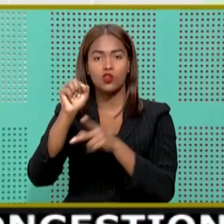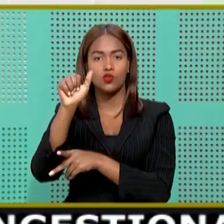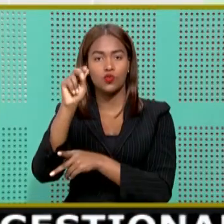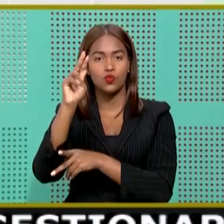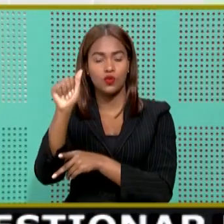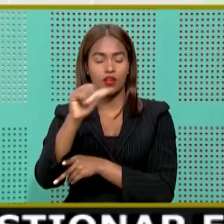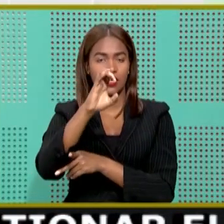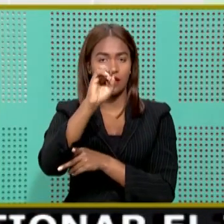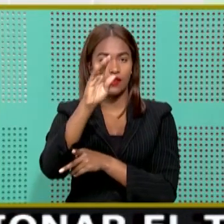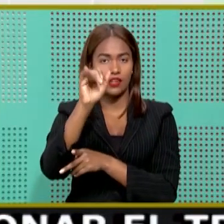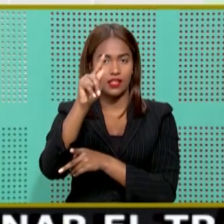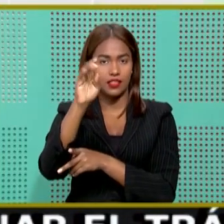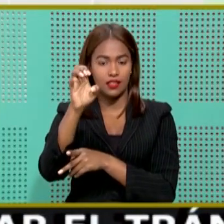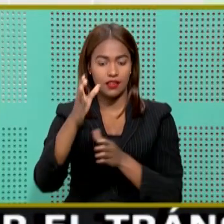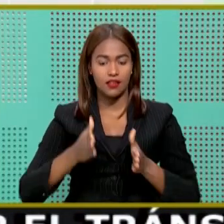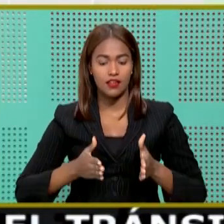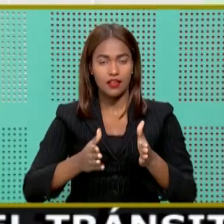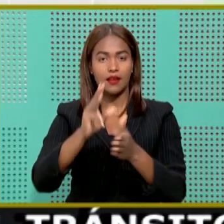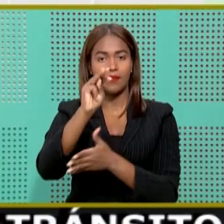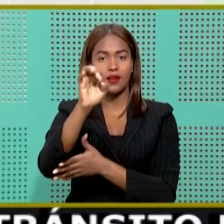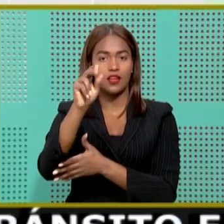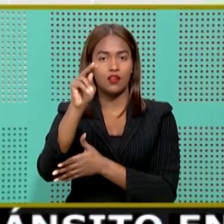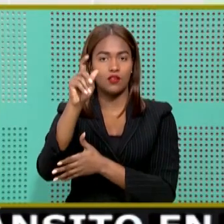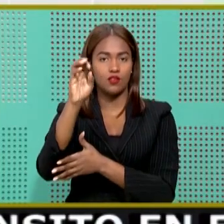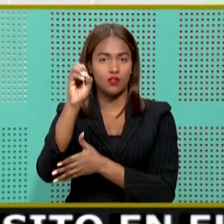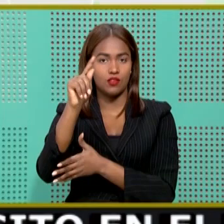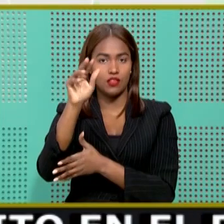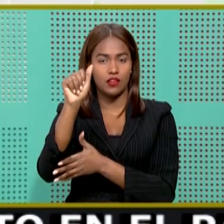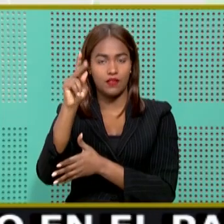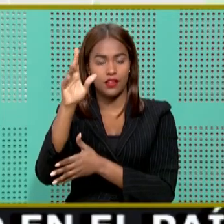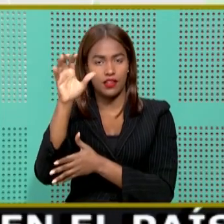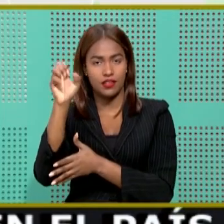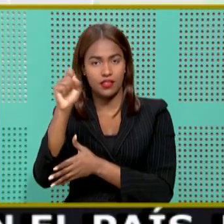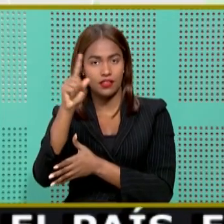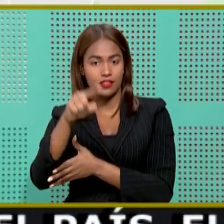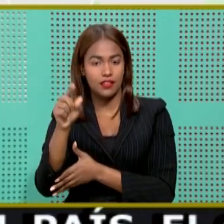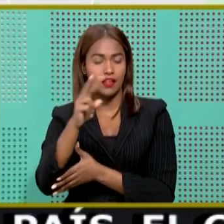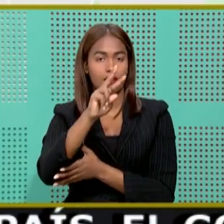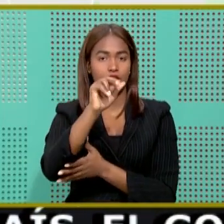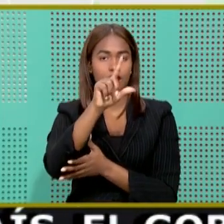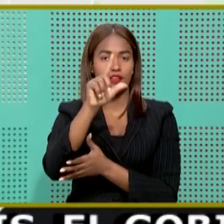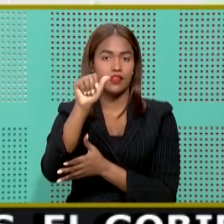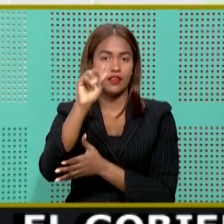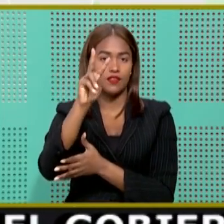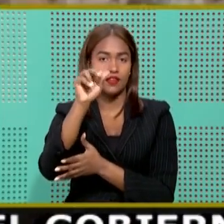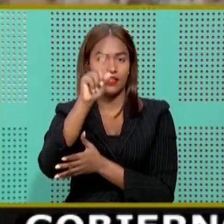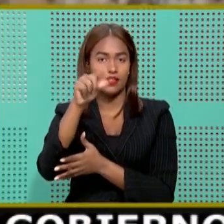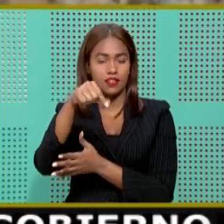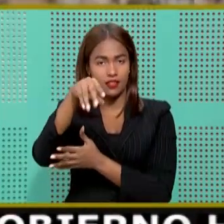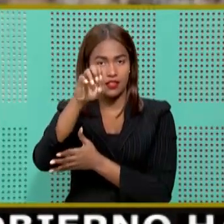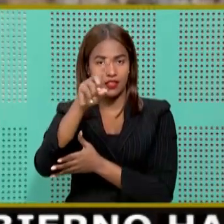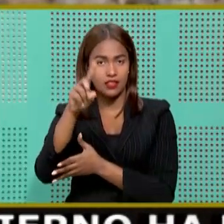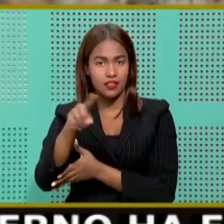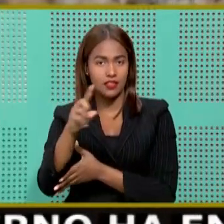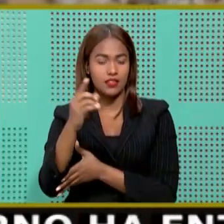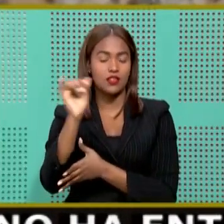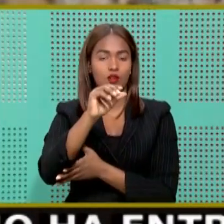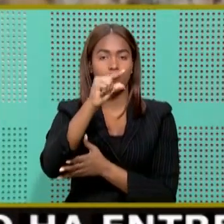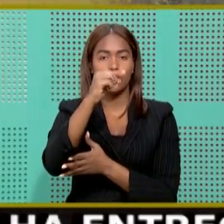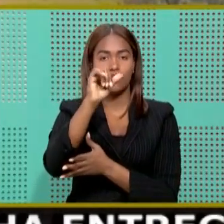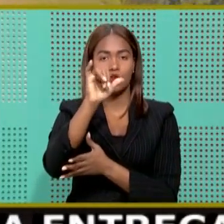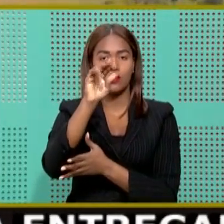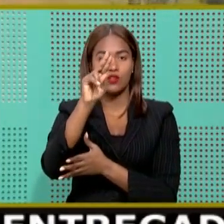Plata-Sosúa-Cabarete, la avenida Manolo Tavares Justo, Palo Verde, Castañuelas, Villa Vázquez, Castañuelas, Cruce Las Matas de Santa Cruz y